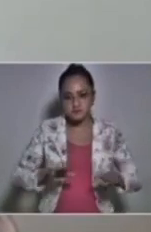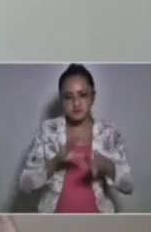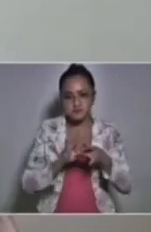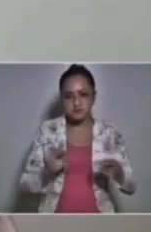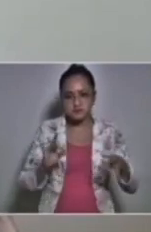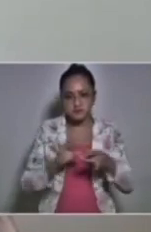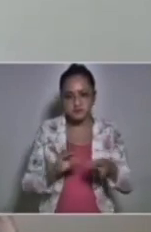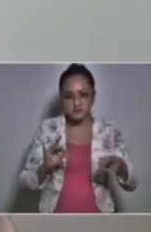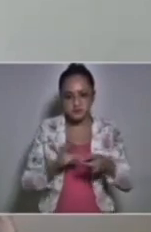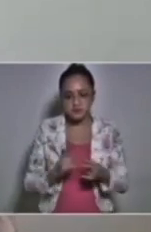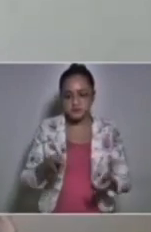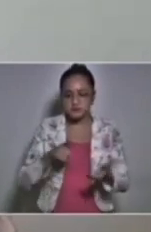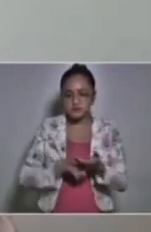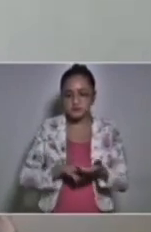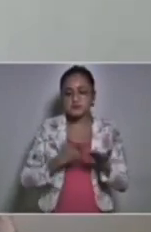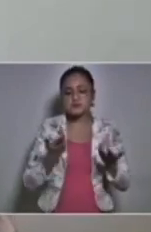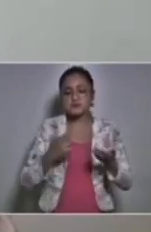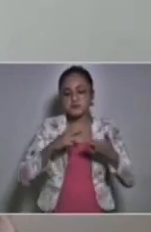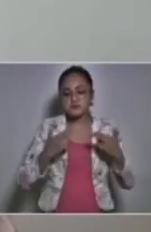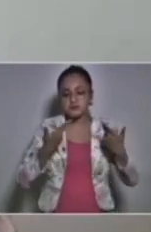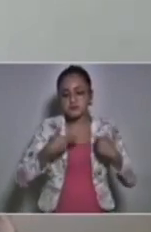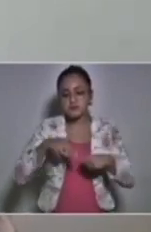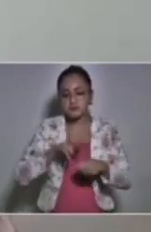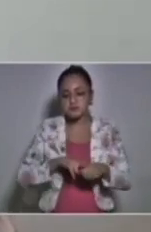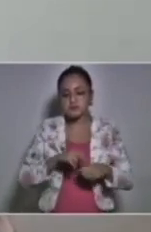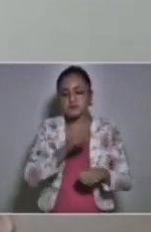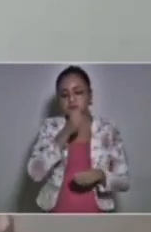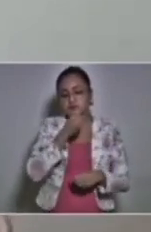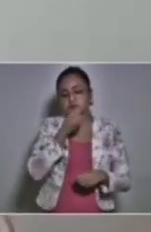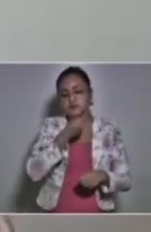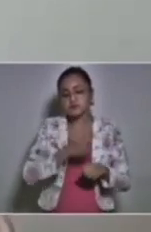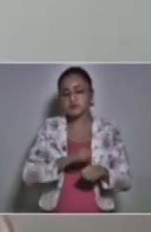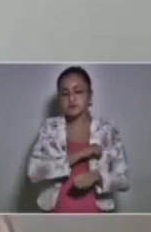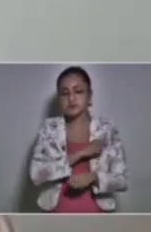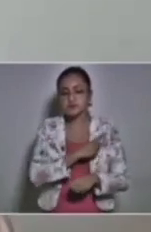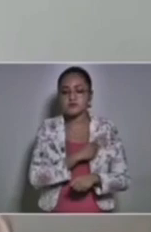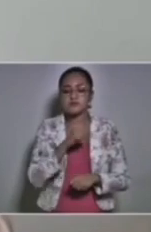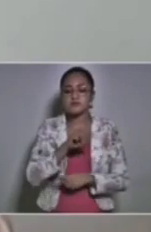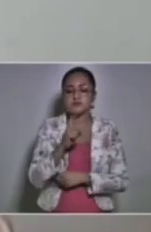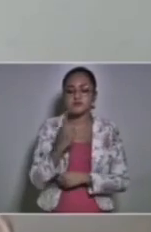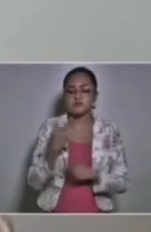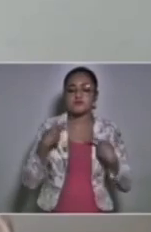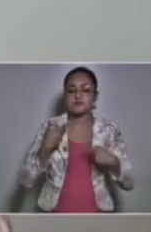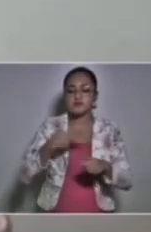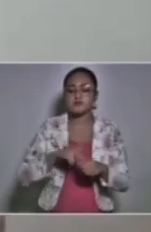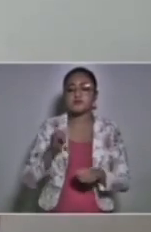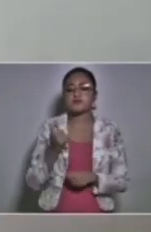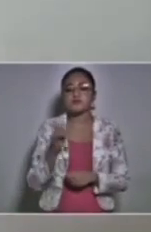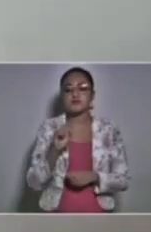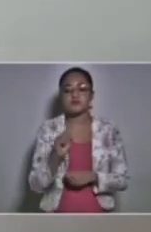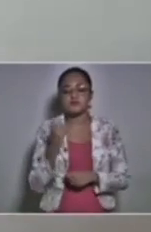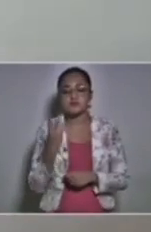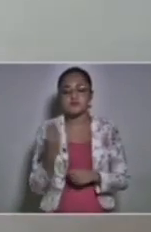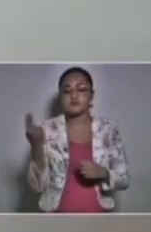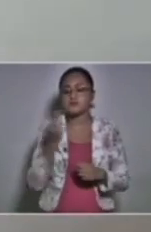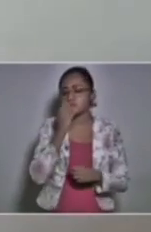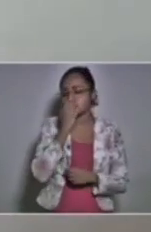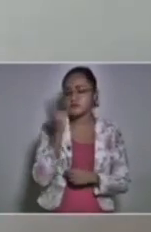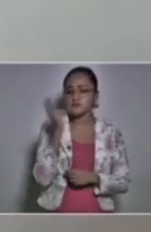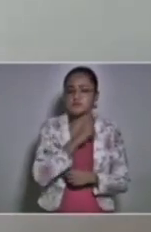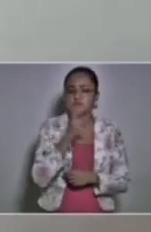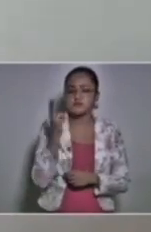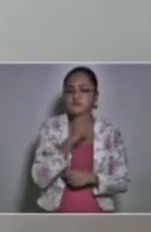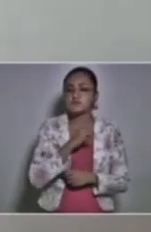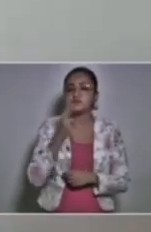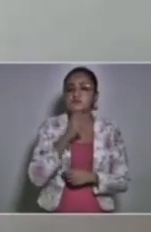de la siguiente manera en la red hospitalaria de los servicios de salud 131 pacientes y 23 que requieren de ventilación